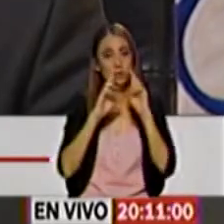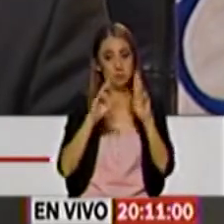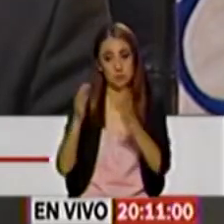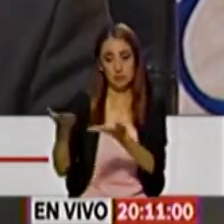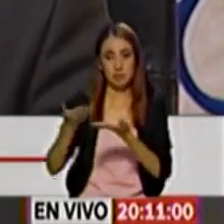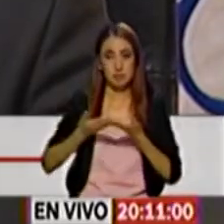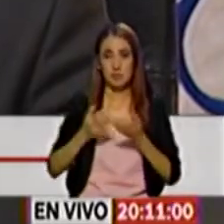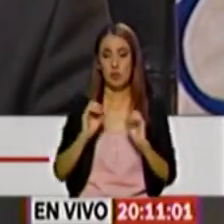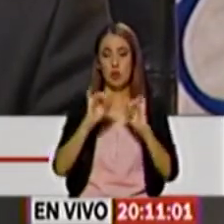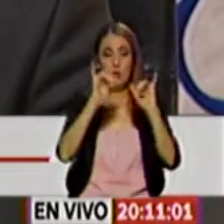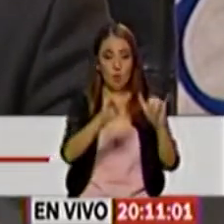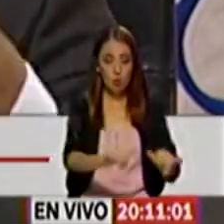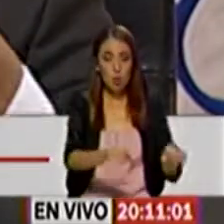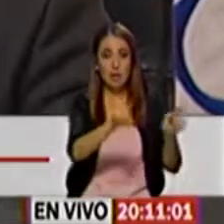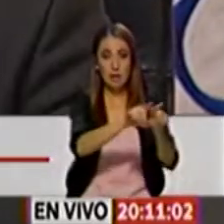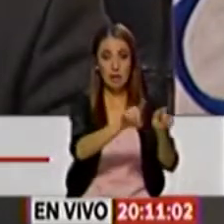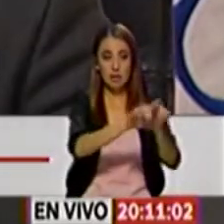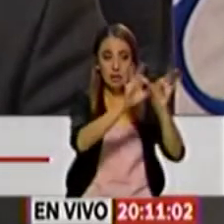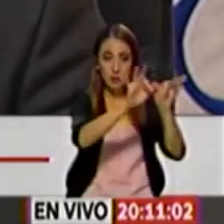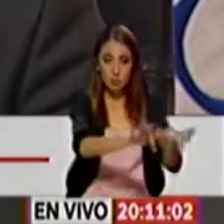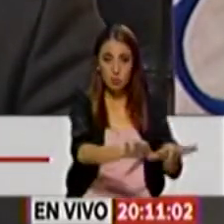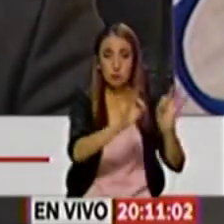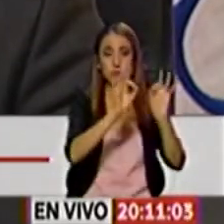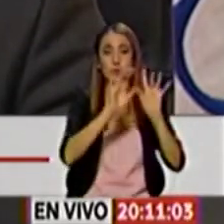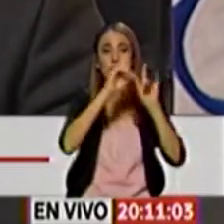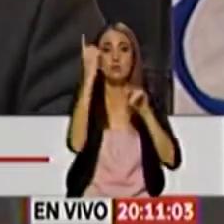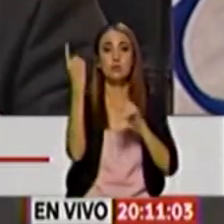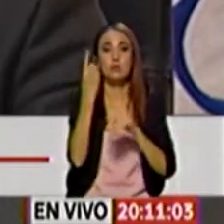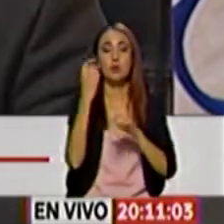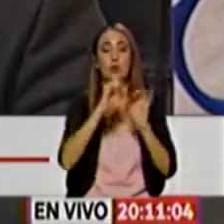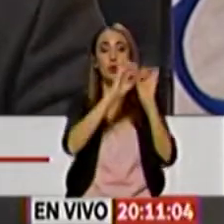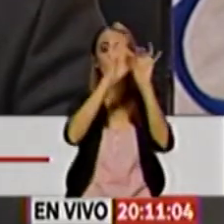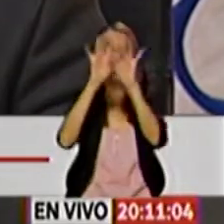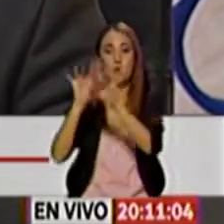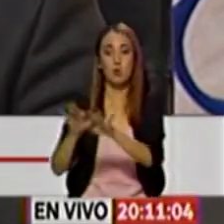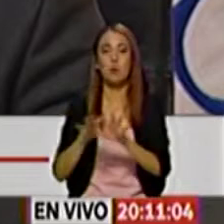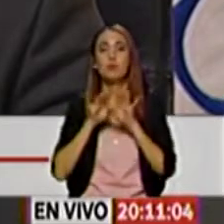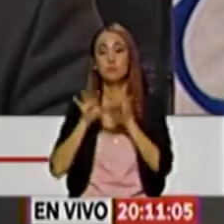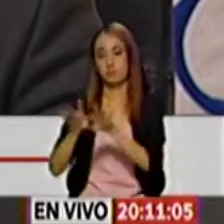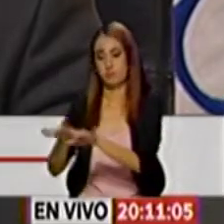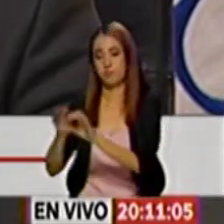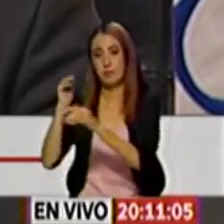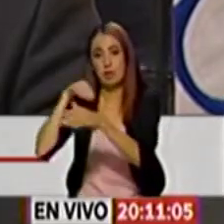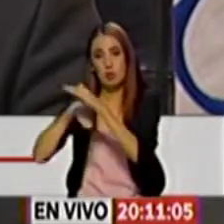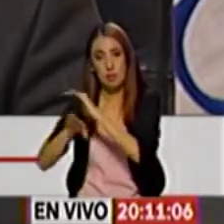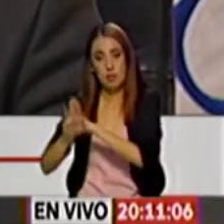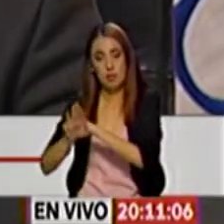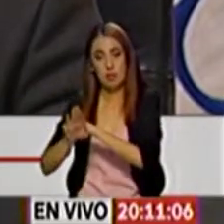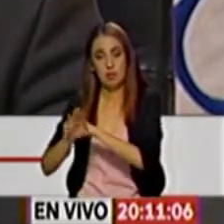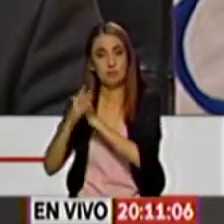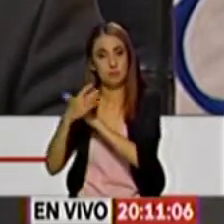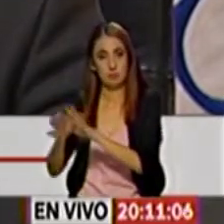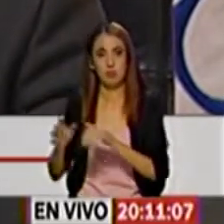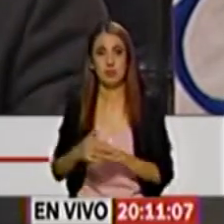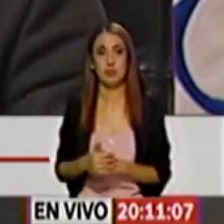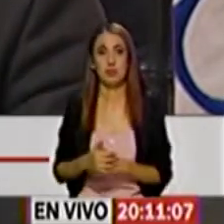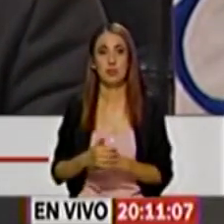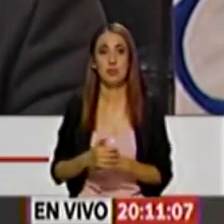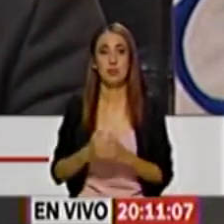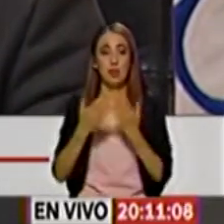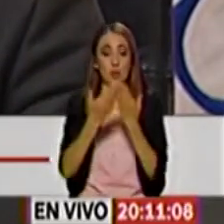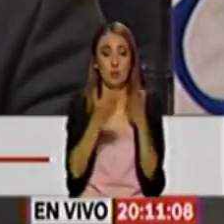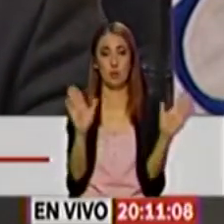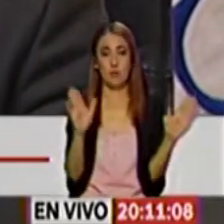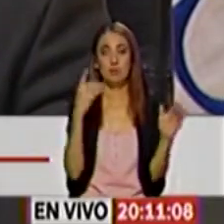ese mismo día en un solo computador que quedará además quedará en custodia y lo abrirán